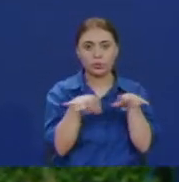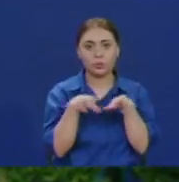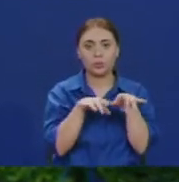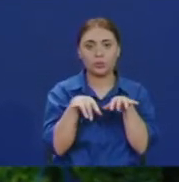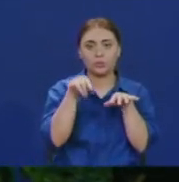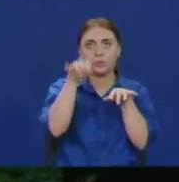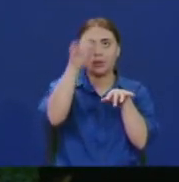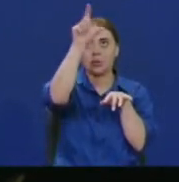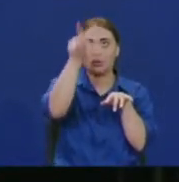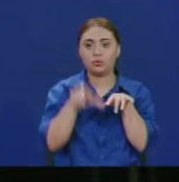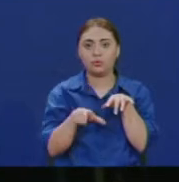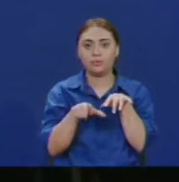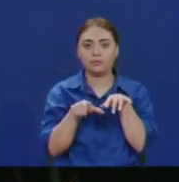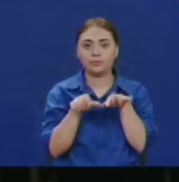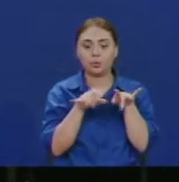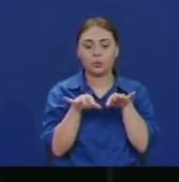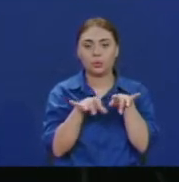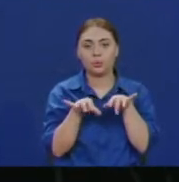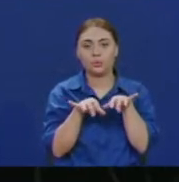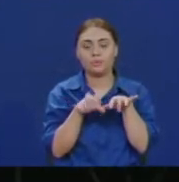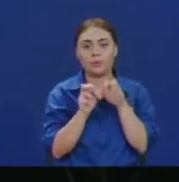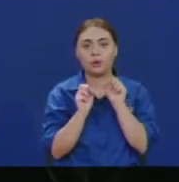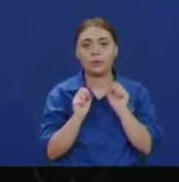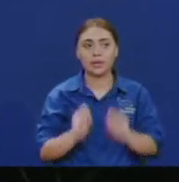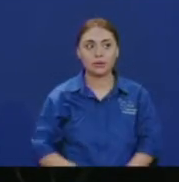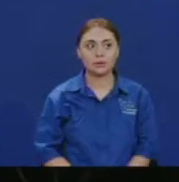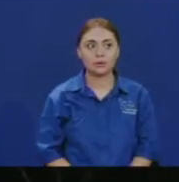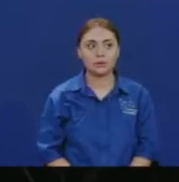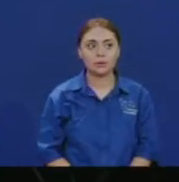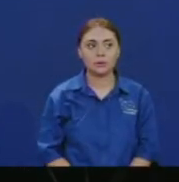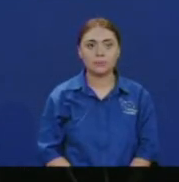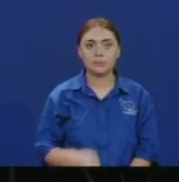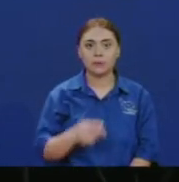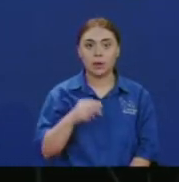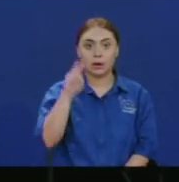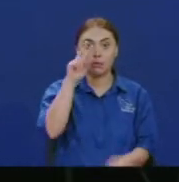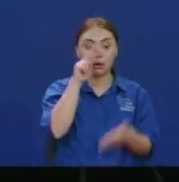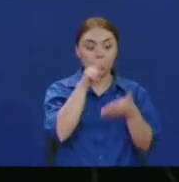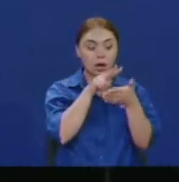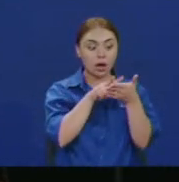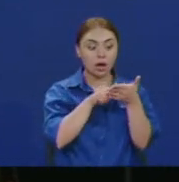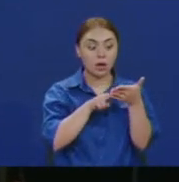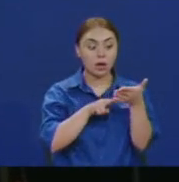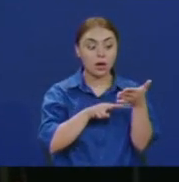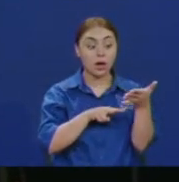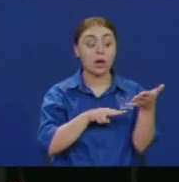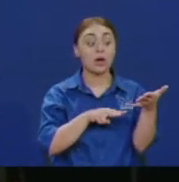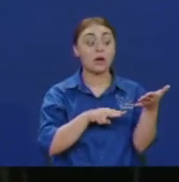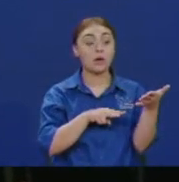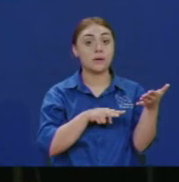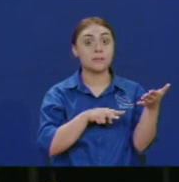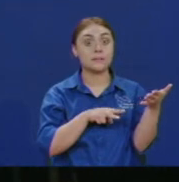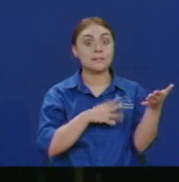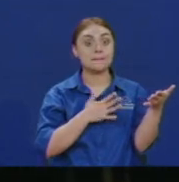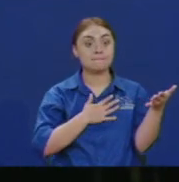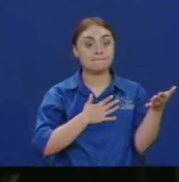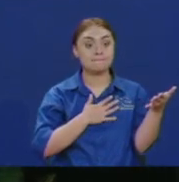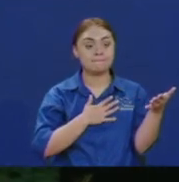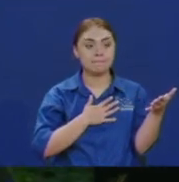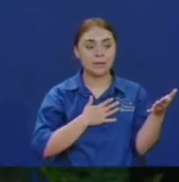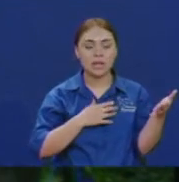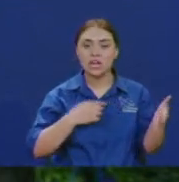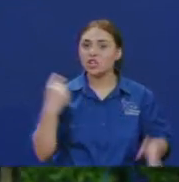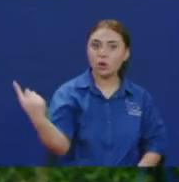abajo permiten que hagan comentarios. ¡Jala! Yo por eso ya no los leo, porque todo el mundo empieza